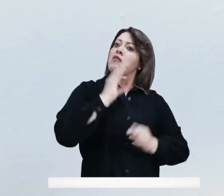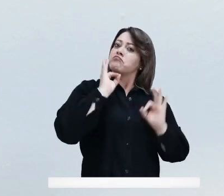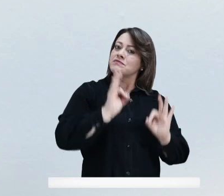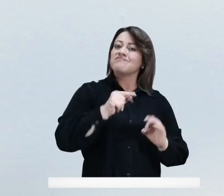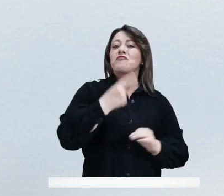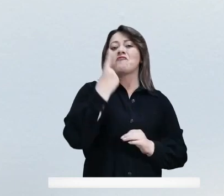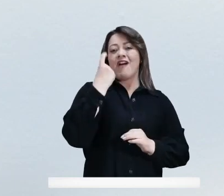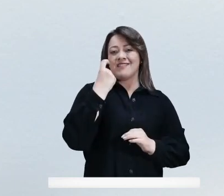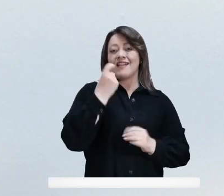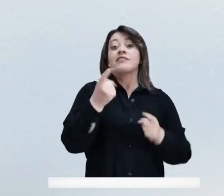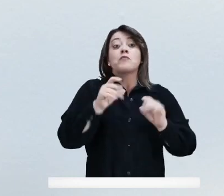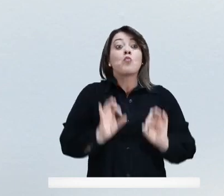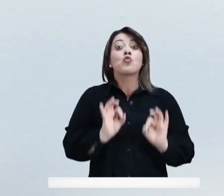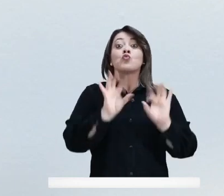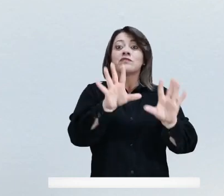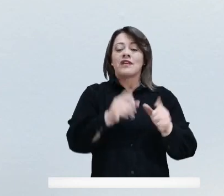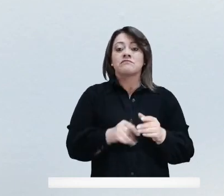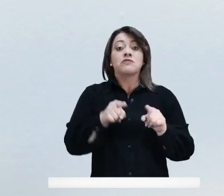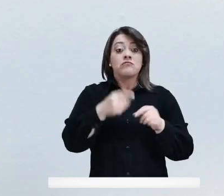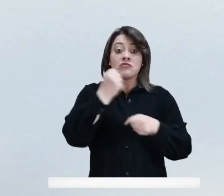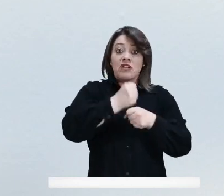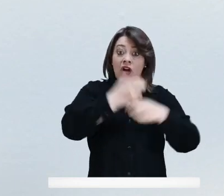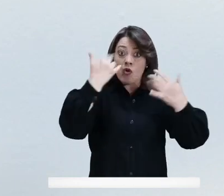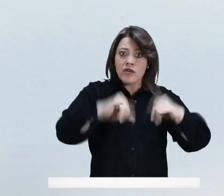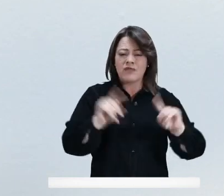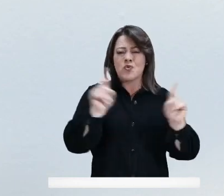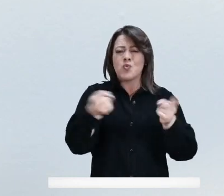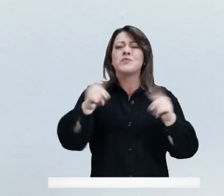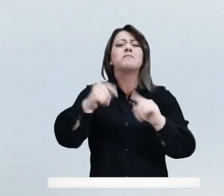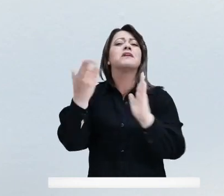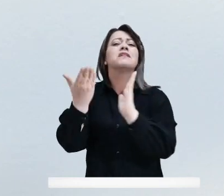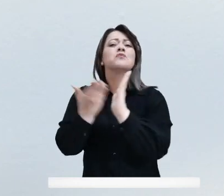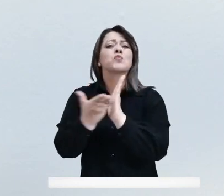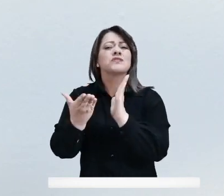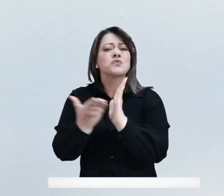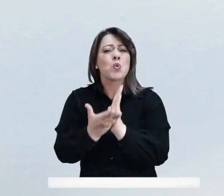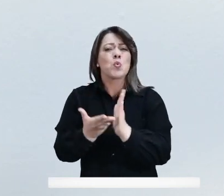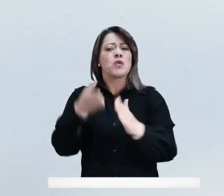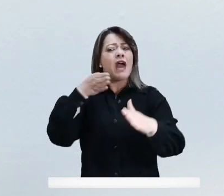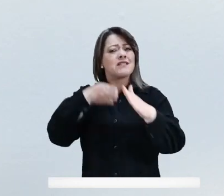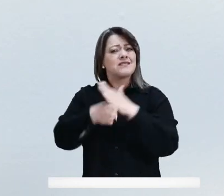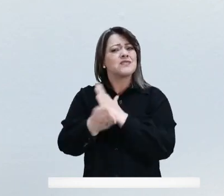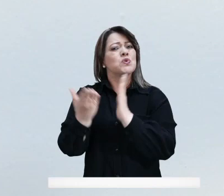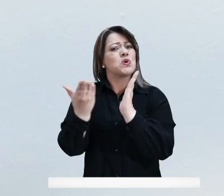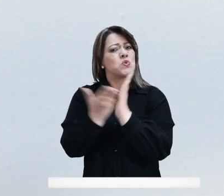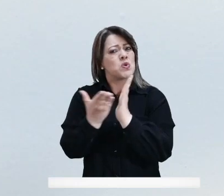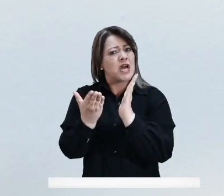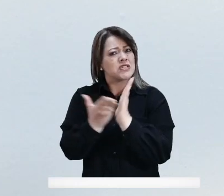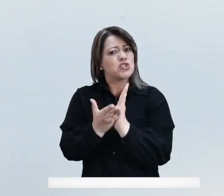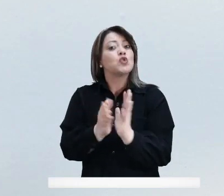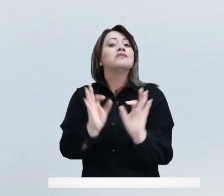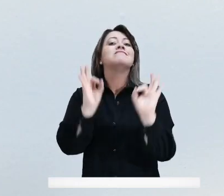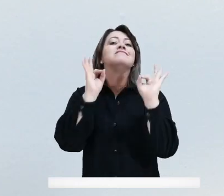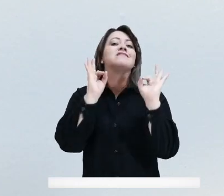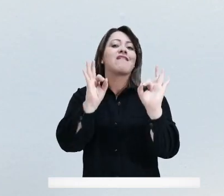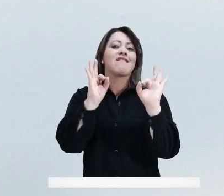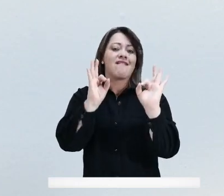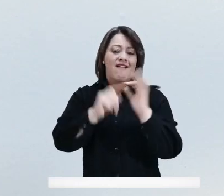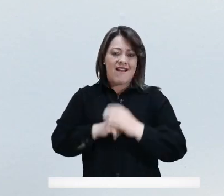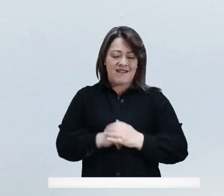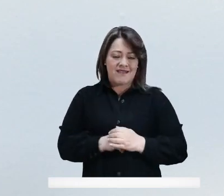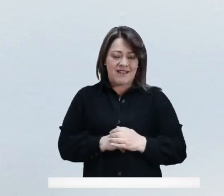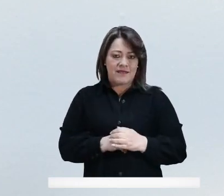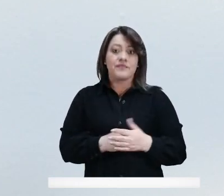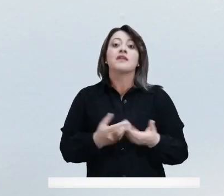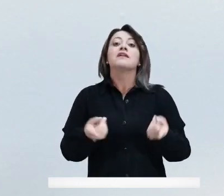remunerado, crearles oportunidades, pero no solo en ese sentido, en el sentido de la educación también, de tener acceso a educación de calidad,